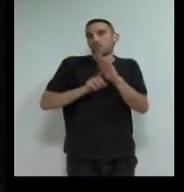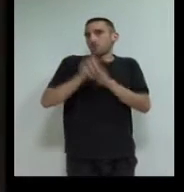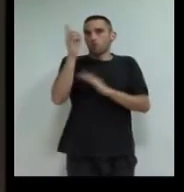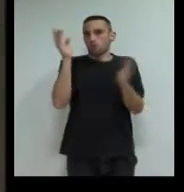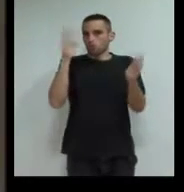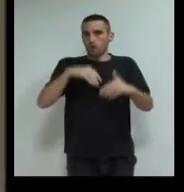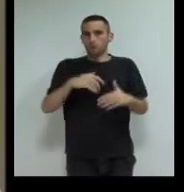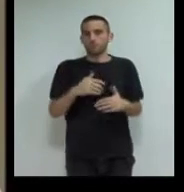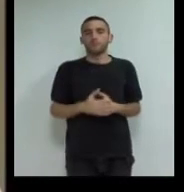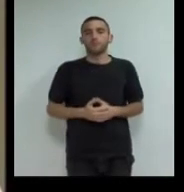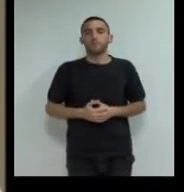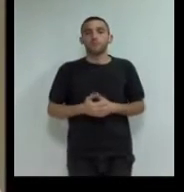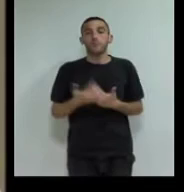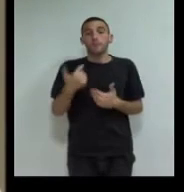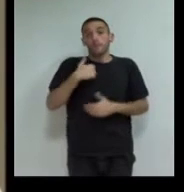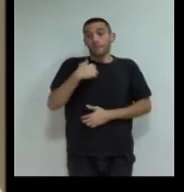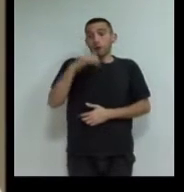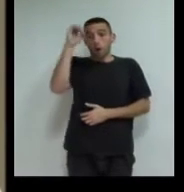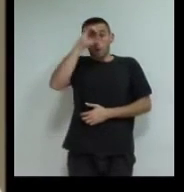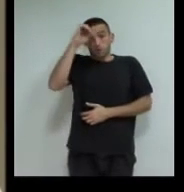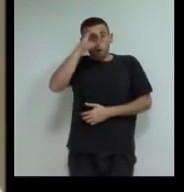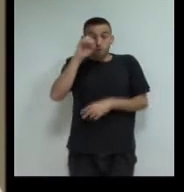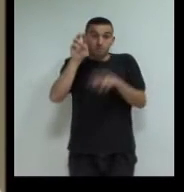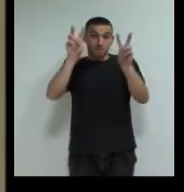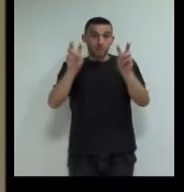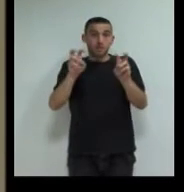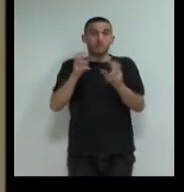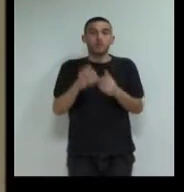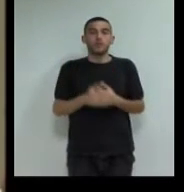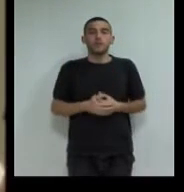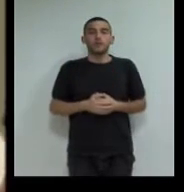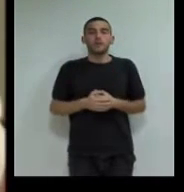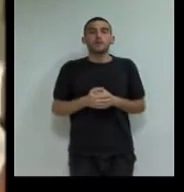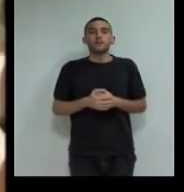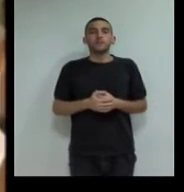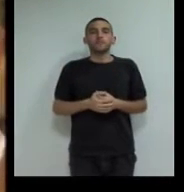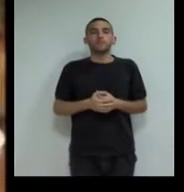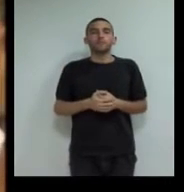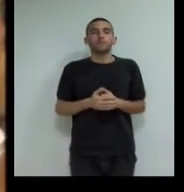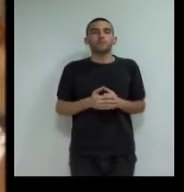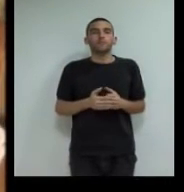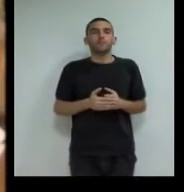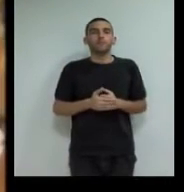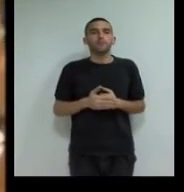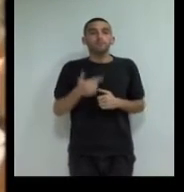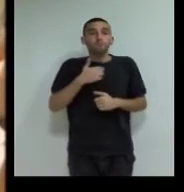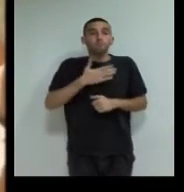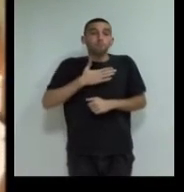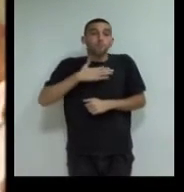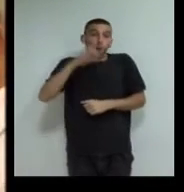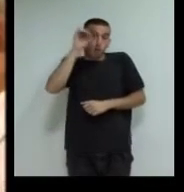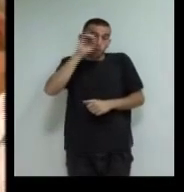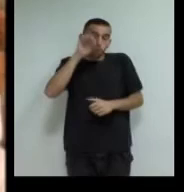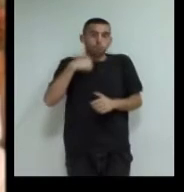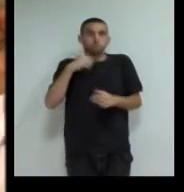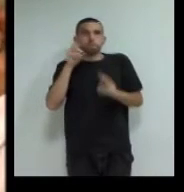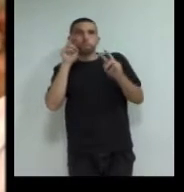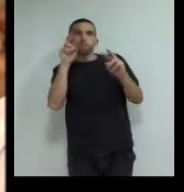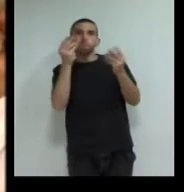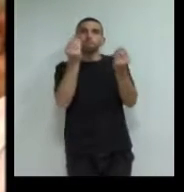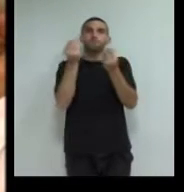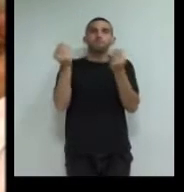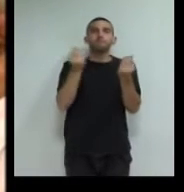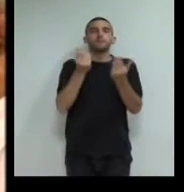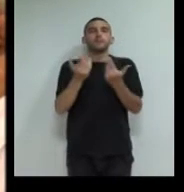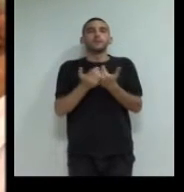Mi opinión al respecto, yo creo que tenemos que dar, aparte de lo que estamos haciendo, mi opinión por lo que yo estoy viendo y demás es